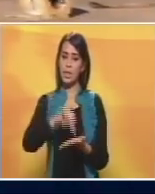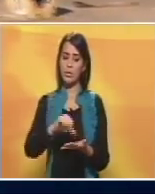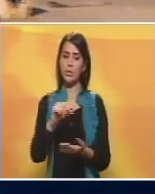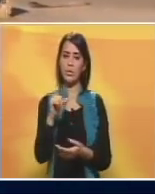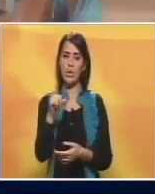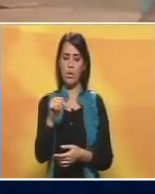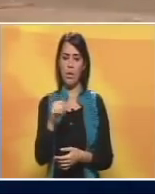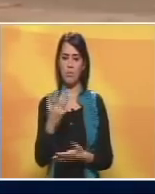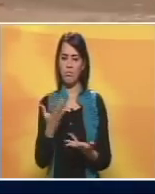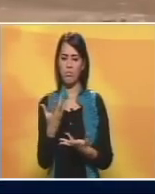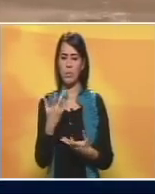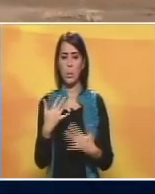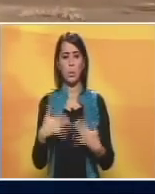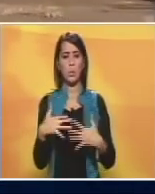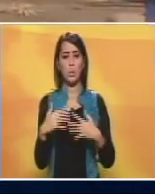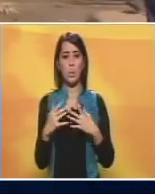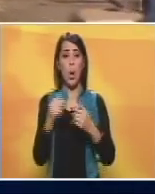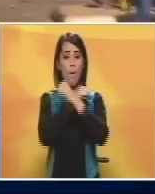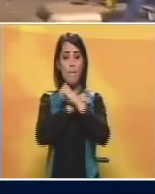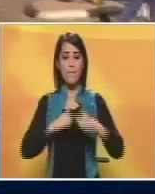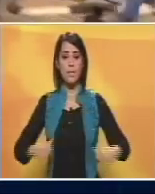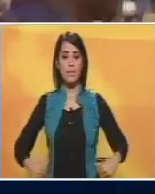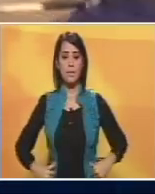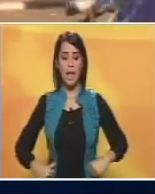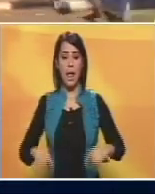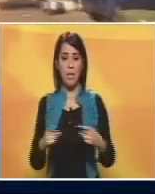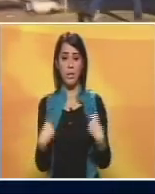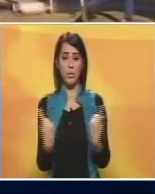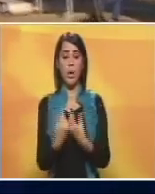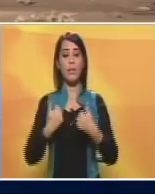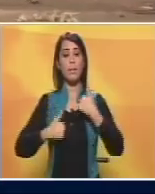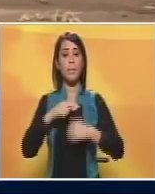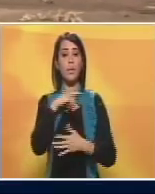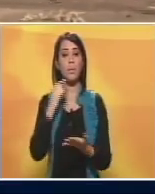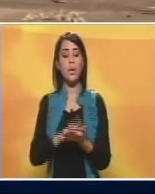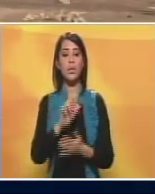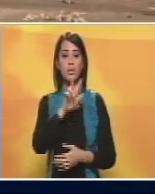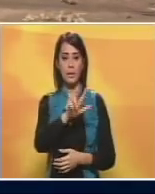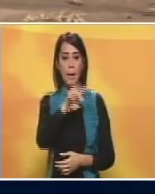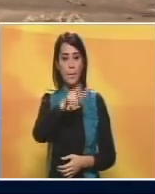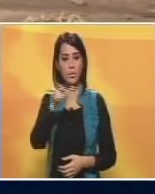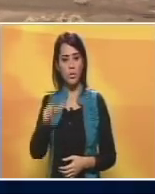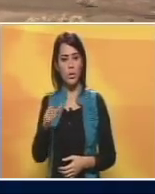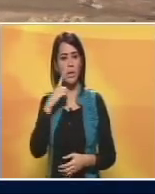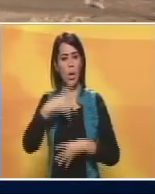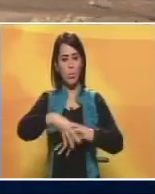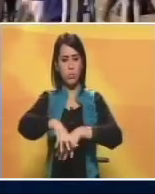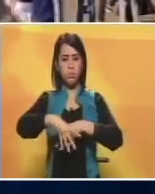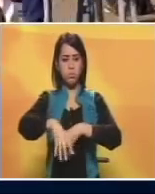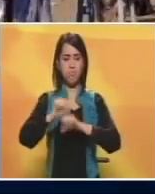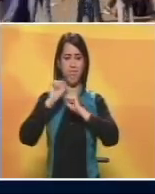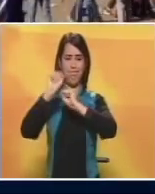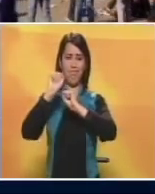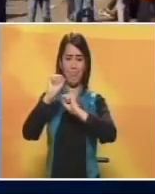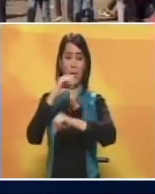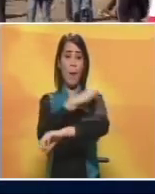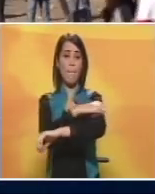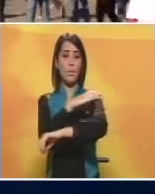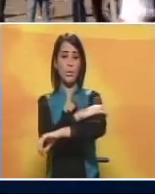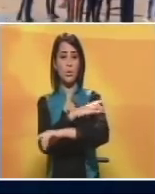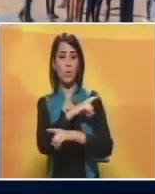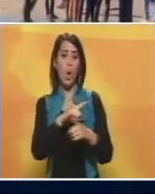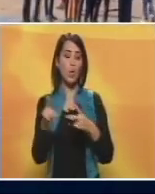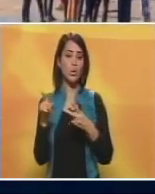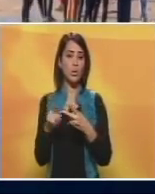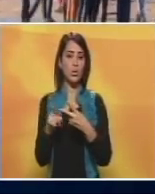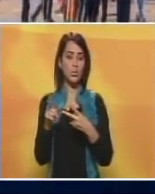permanece bajo fuerte presencia militar luego de que este miércoles murieran 3 personas tras las protestas de la oposición contra